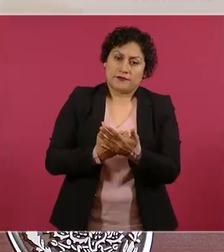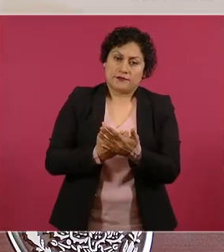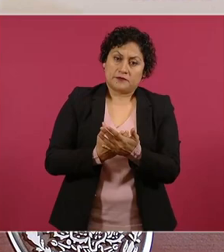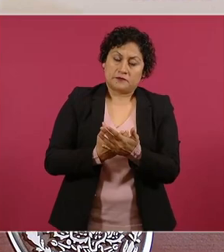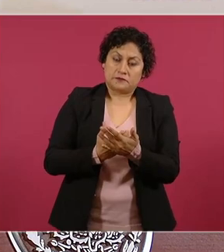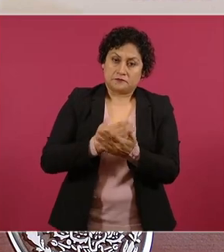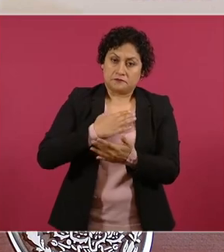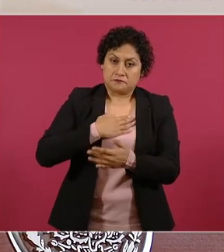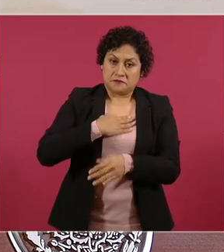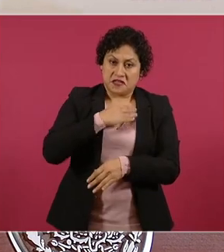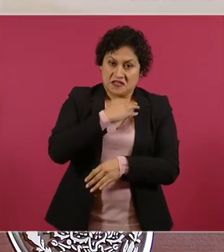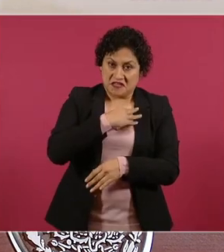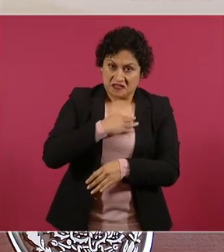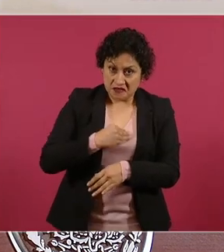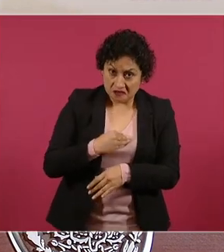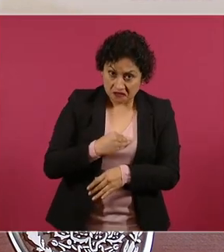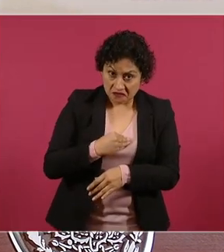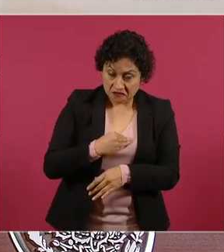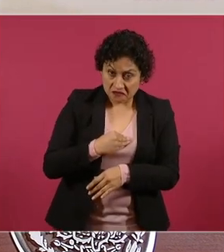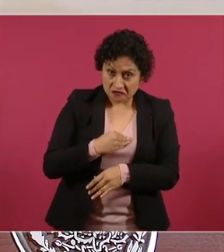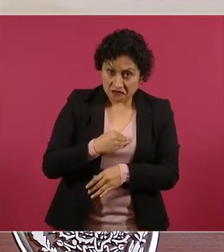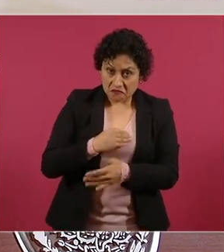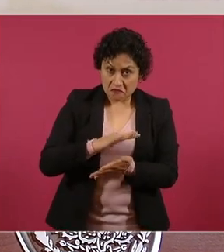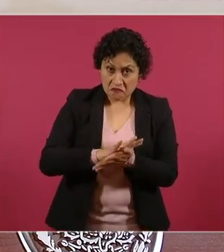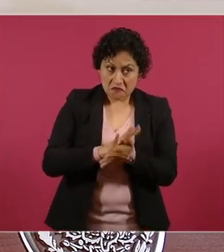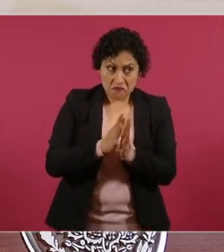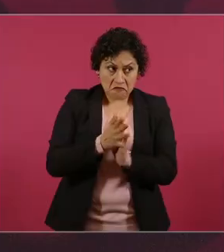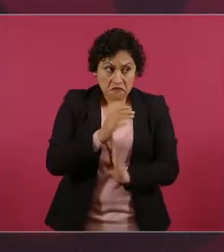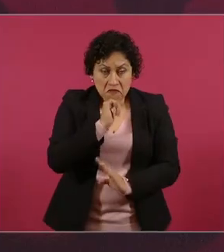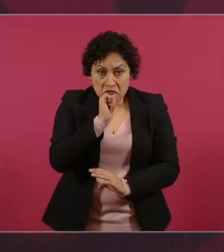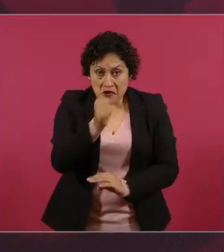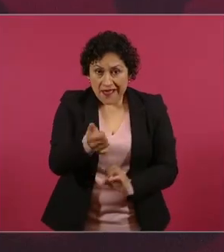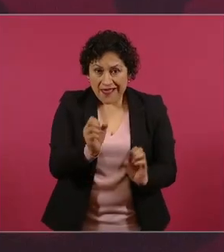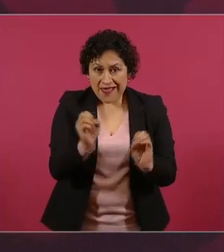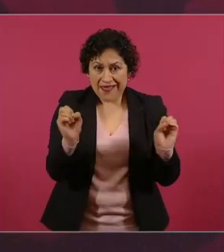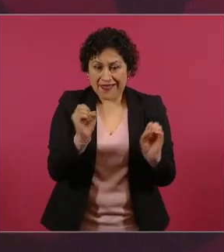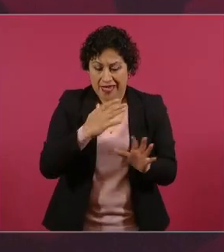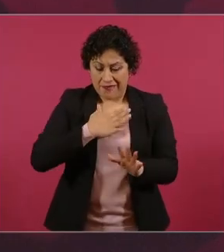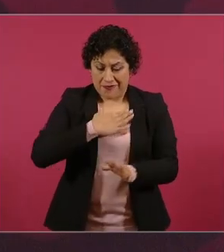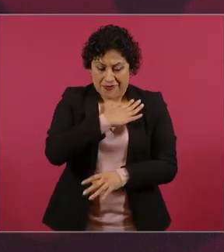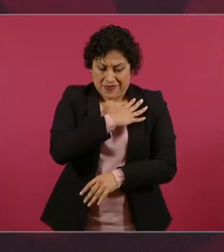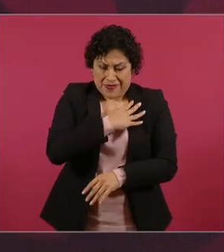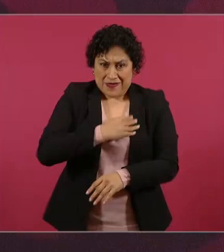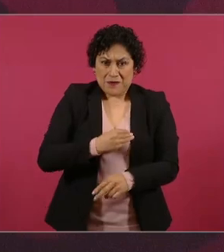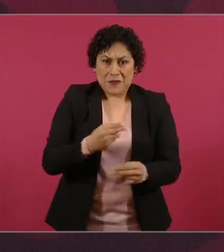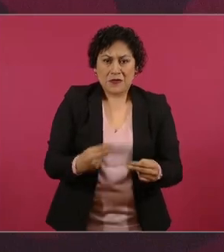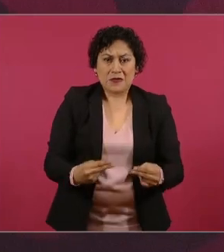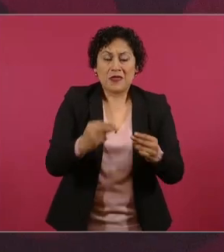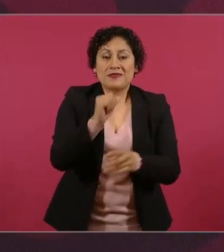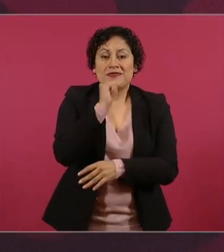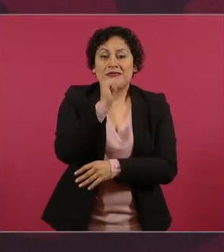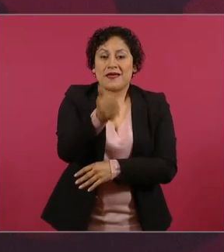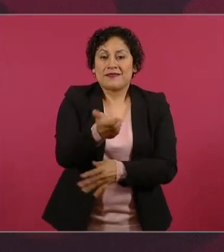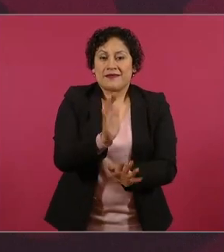Pues mi hijo no tiene que ver absolutamente nada, nada.